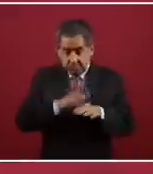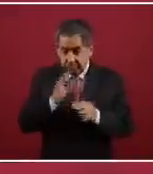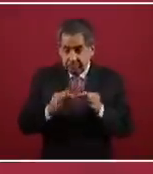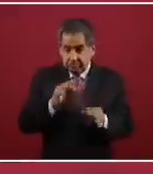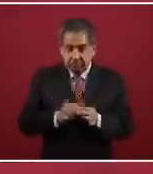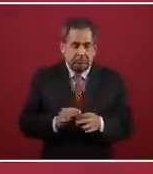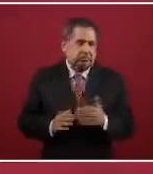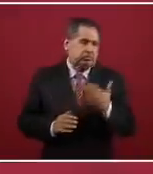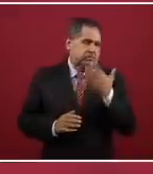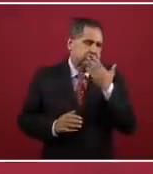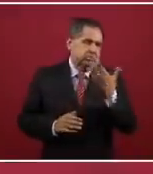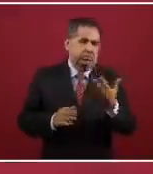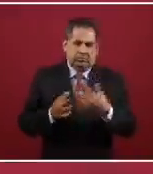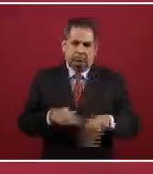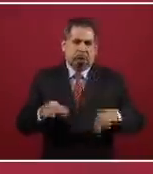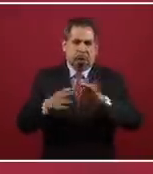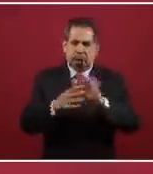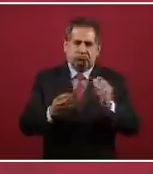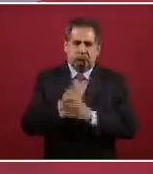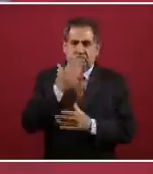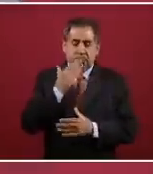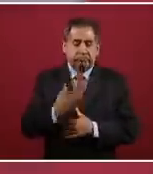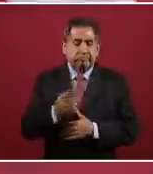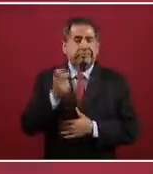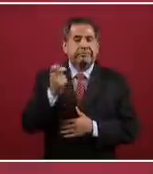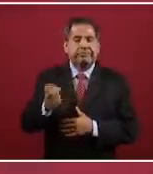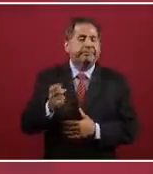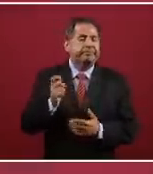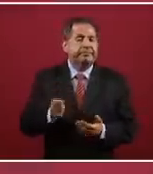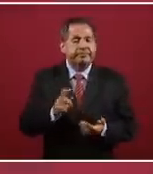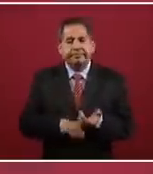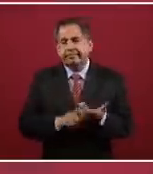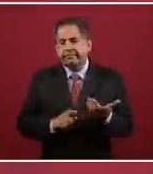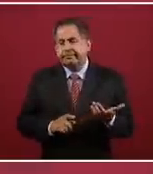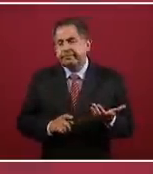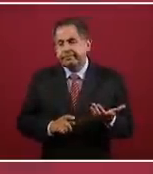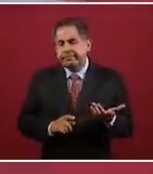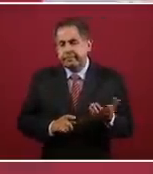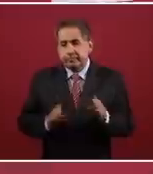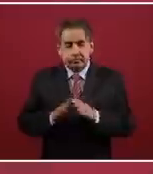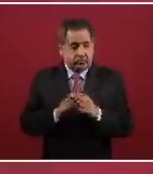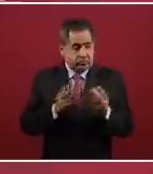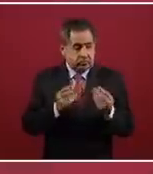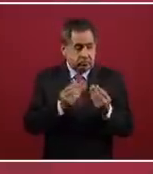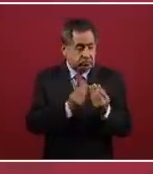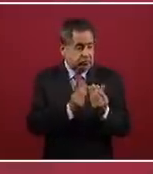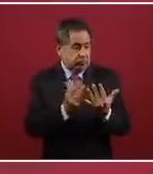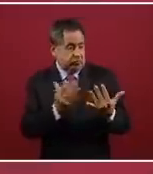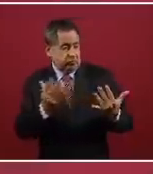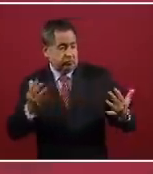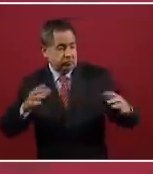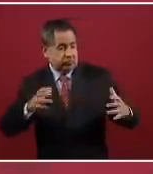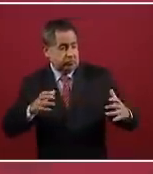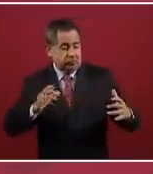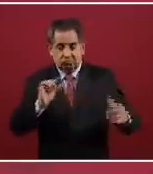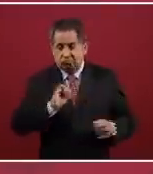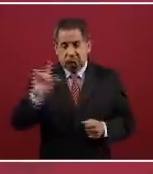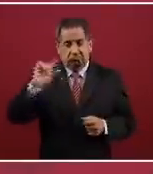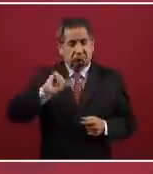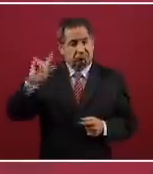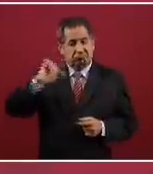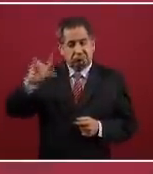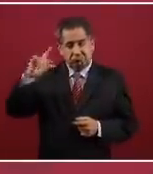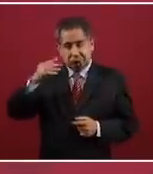pues va a ser algo muy importante, que es contar con muchos elementos